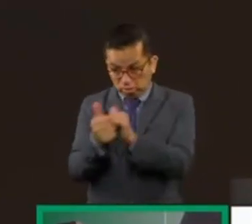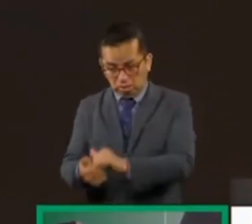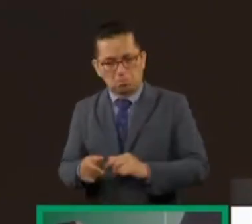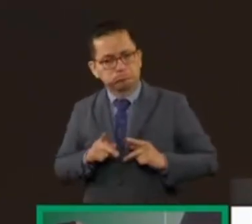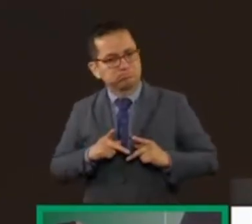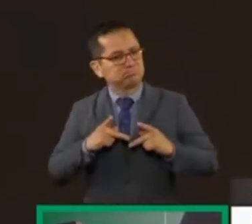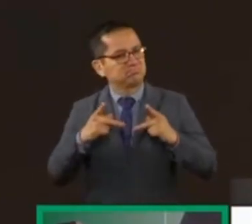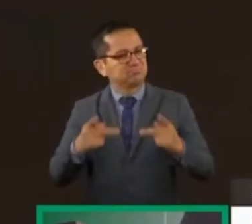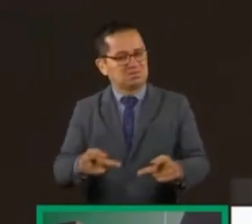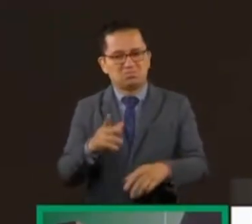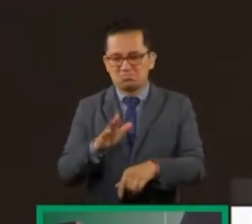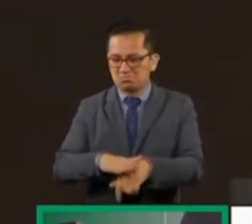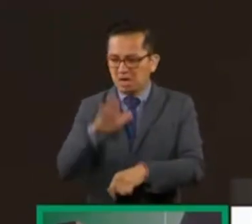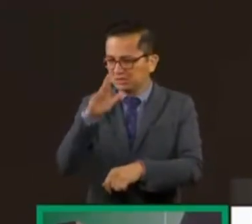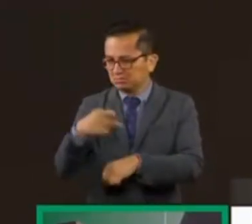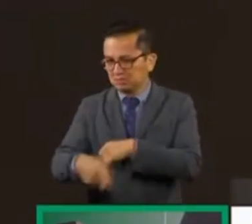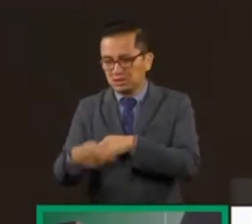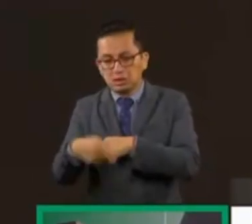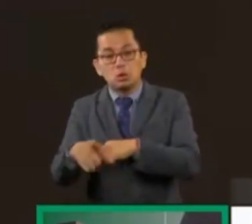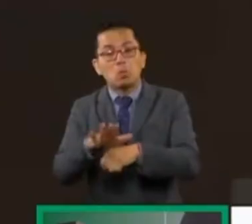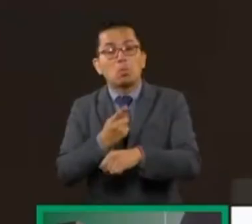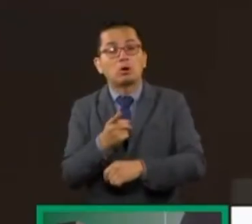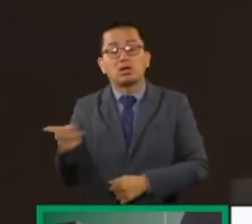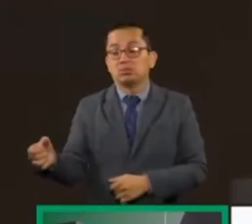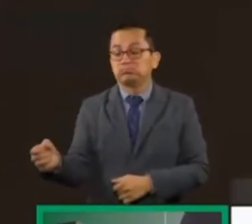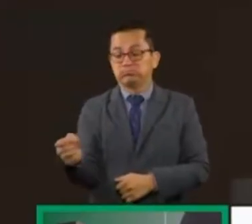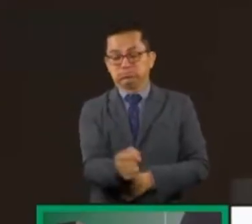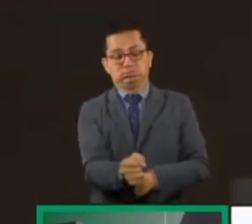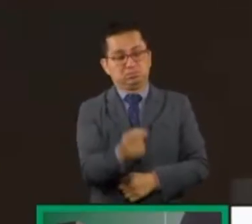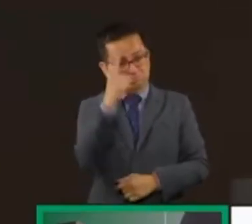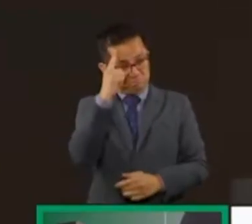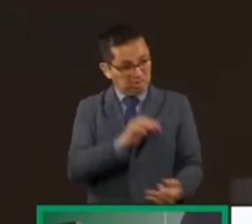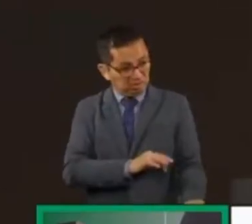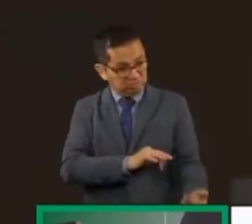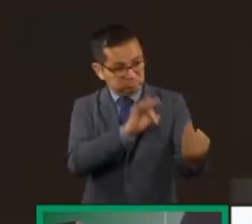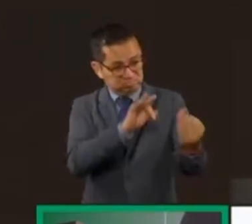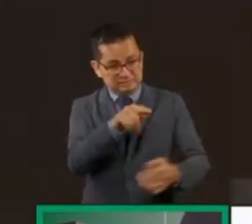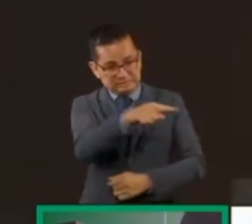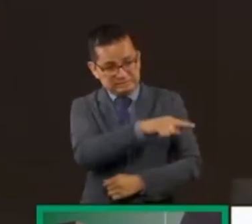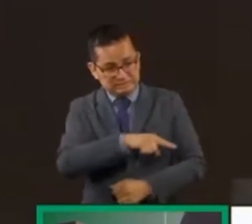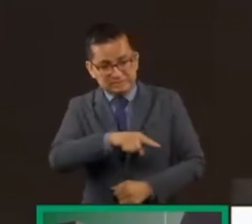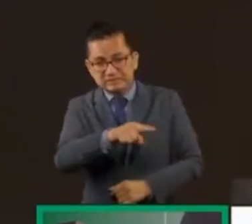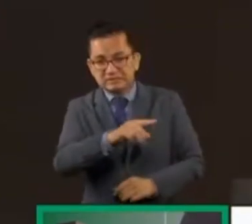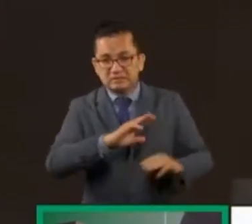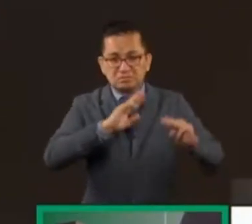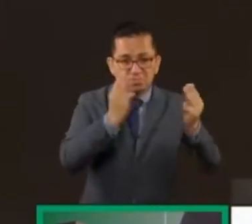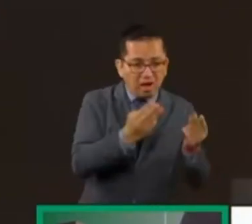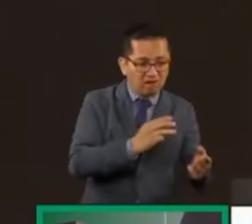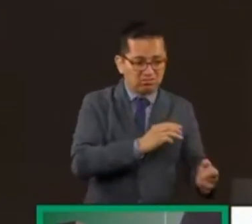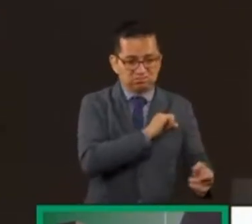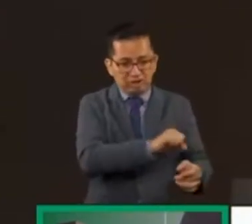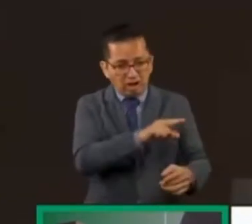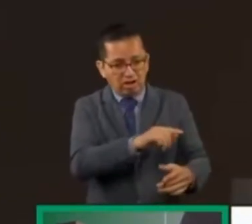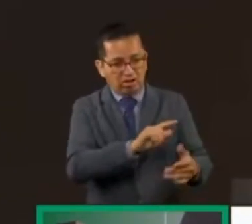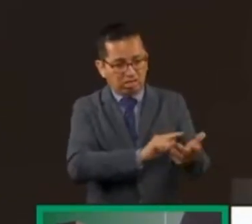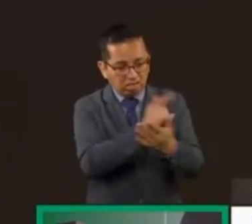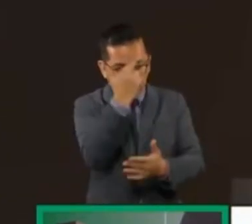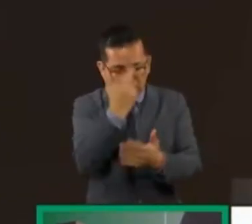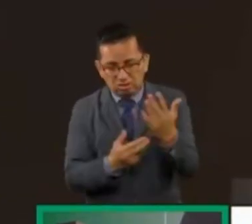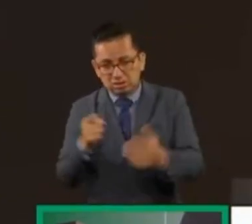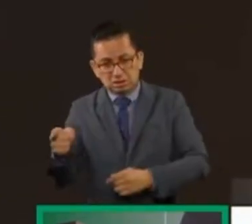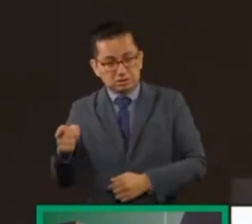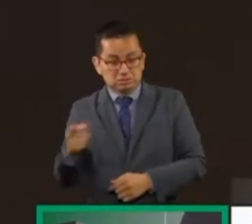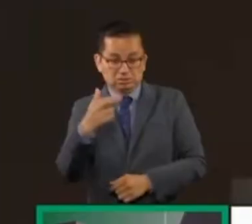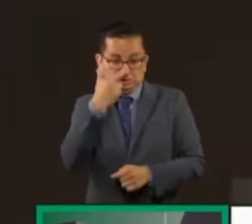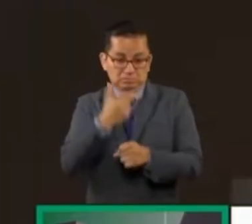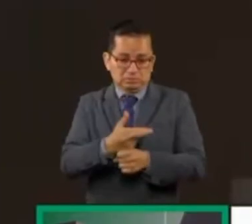en primera y única línea frente a la fuerza criminal y corrupta de los criminales, a los que ustedes, los de Morena,